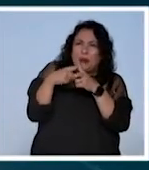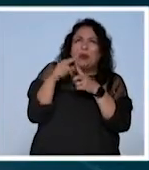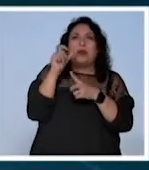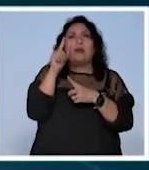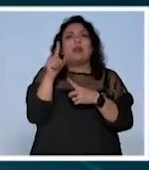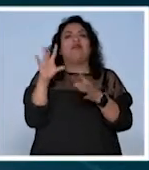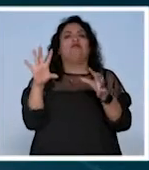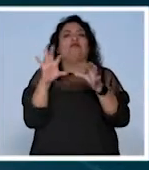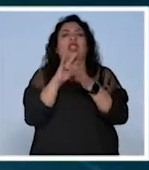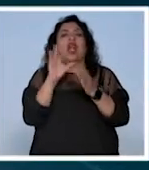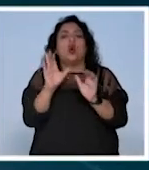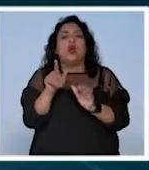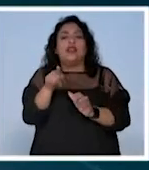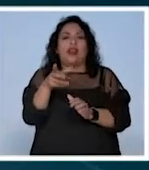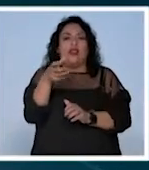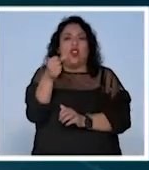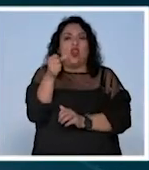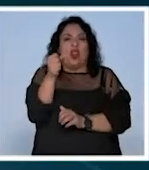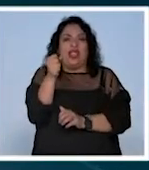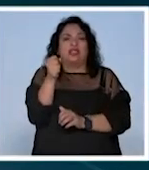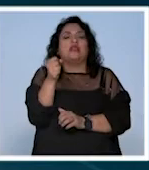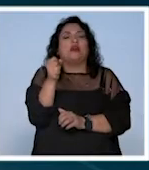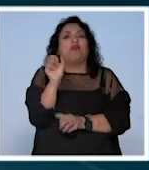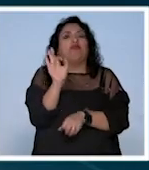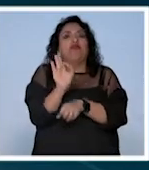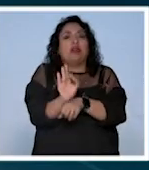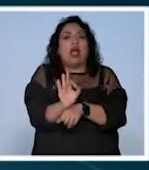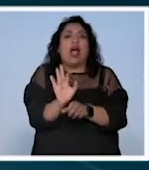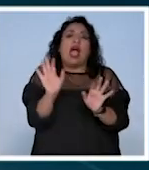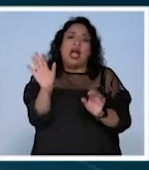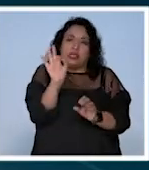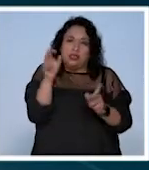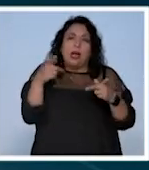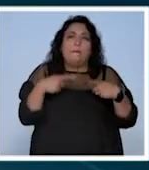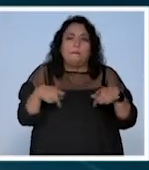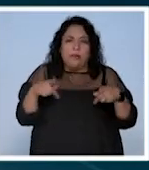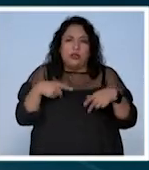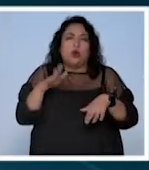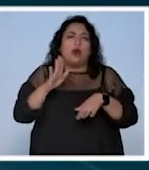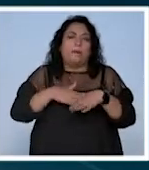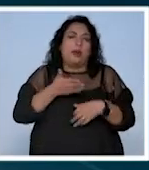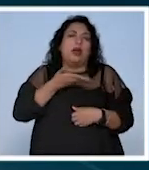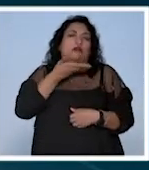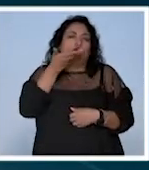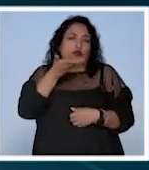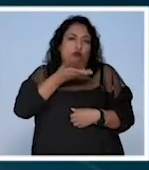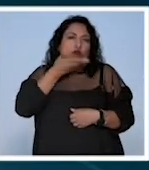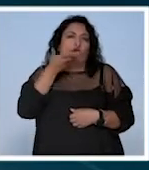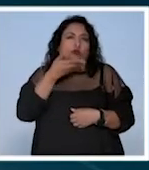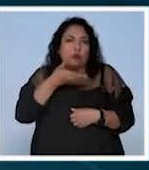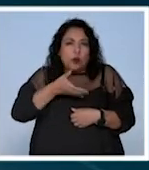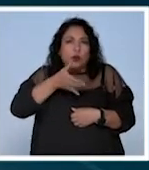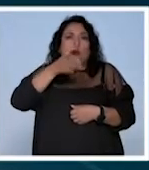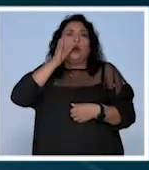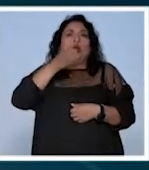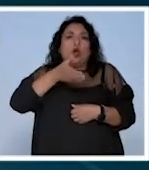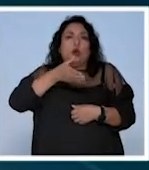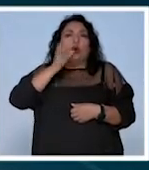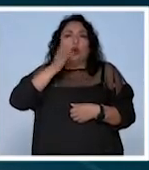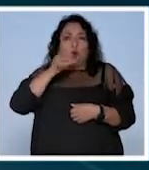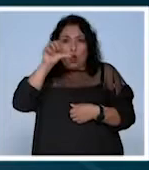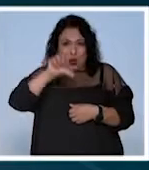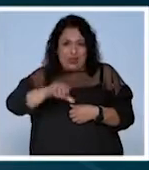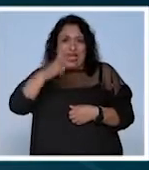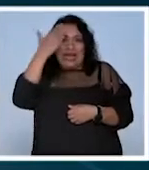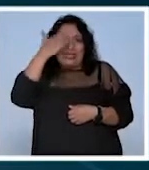más favorable a la conservación de la leche líquida, probablemente la gente estaba más acostumbrada a consumirla. Ahora ya